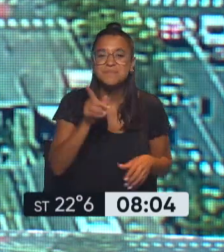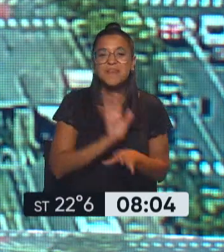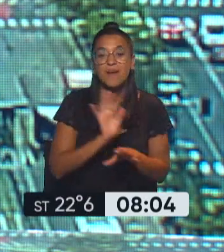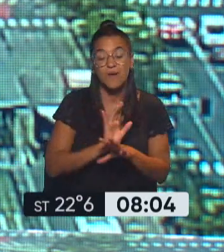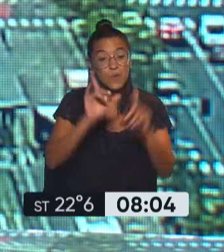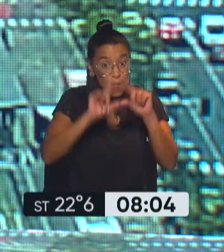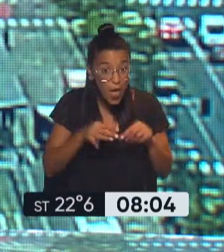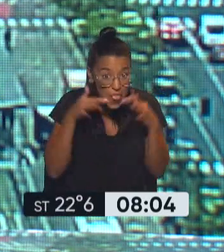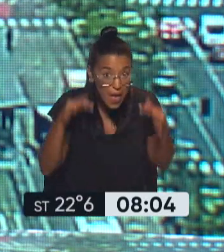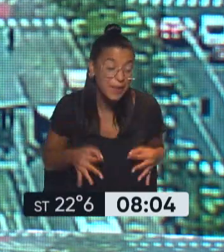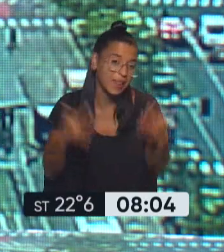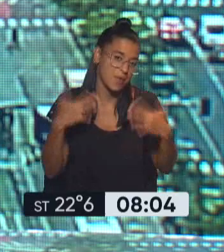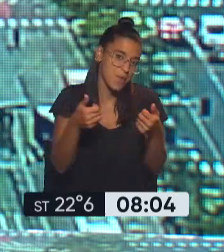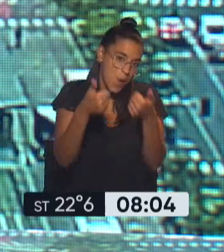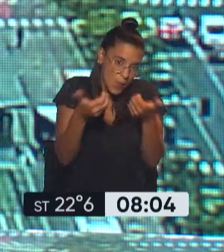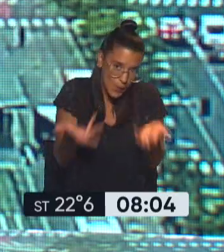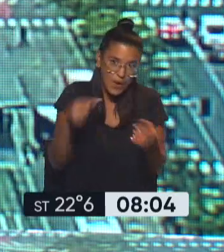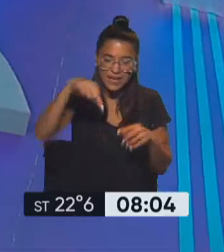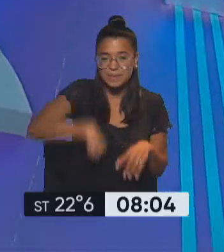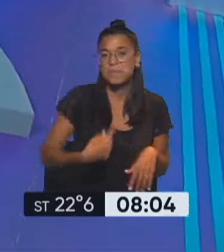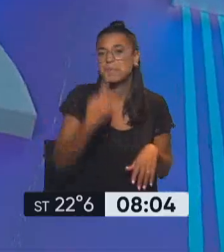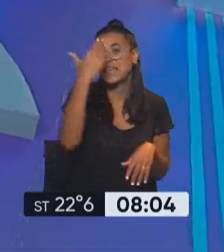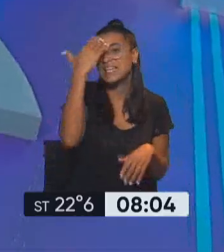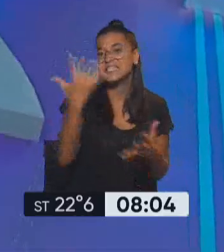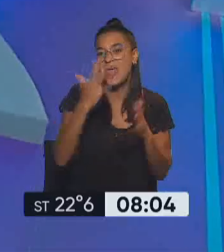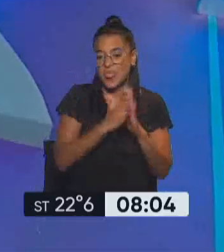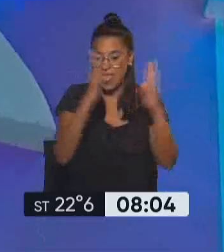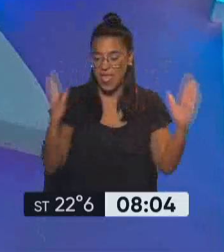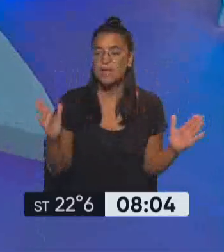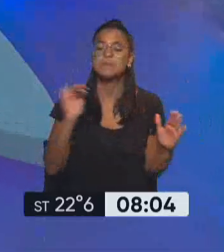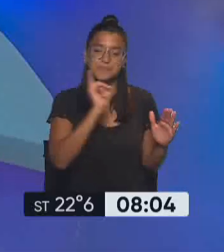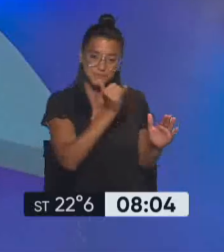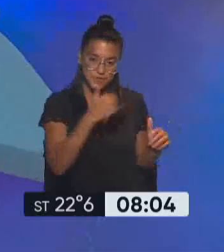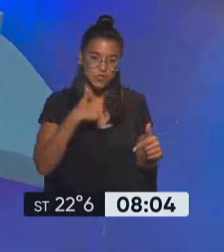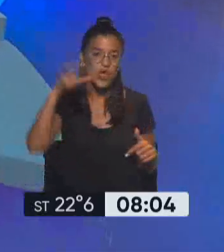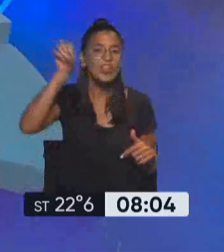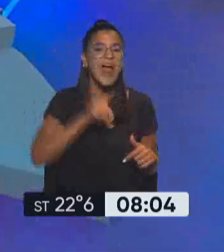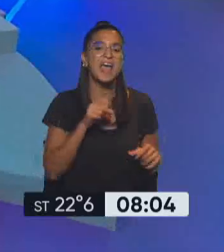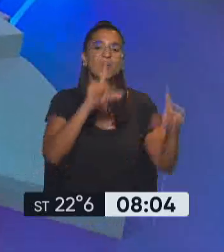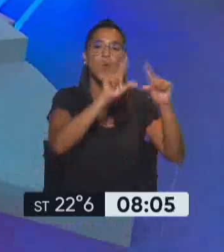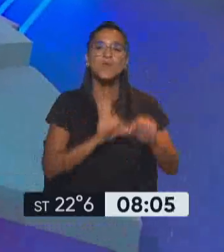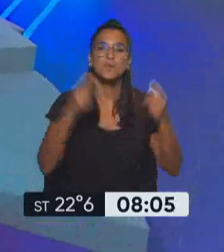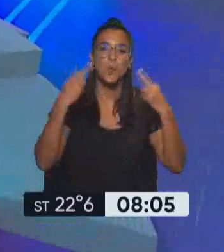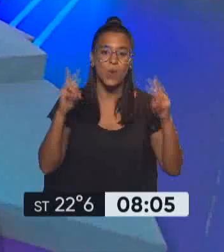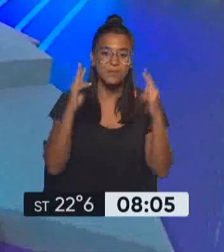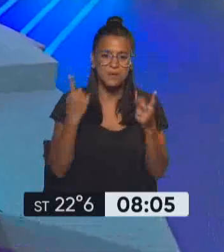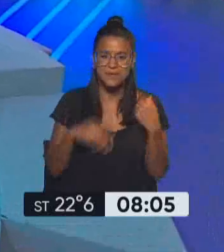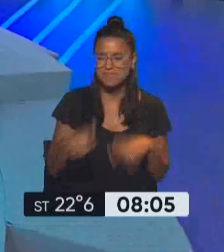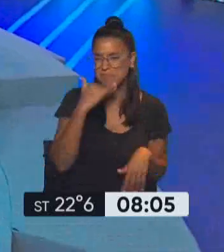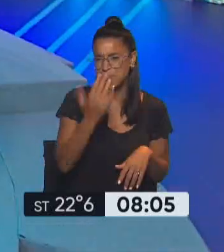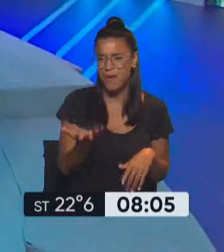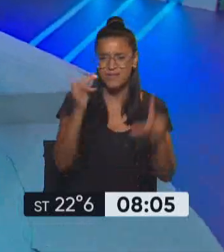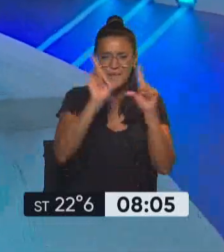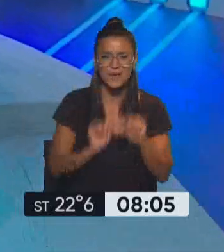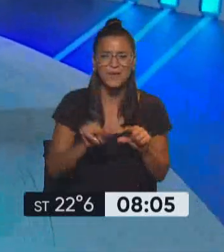números que realmente ha sido muy pero muy buenos en esta primera quincena de enero flors y sylvie yo te traje números del turismo pero que le importaron número